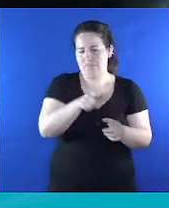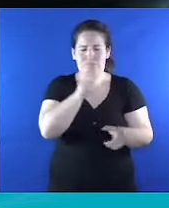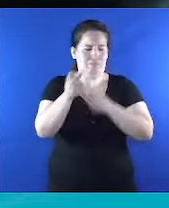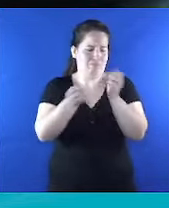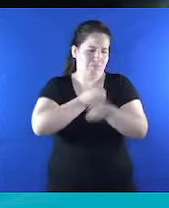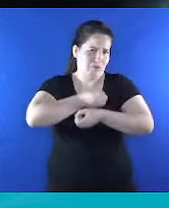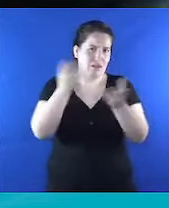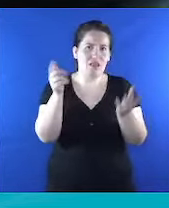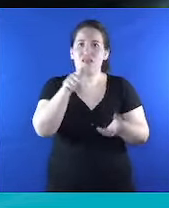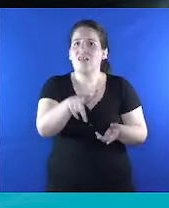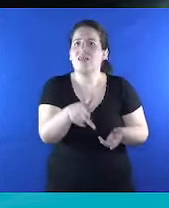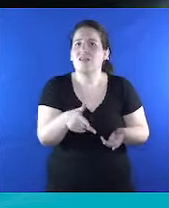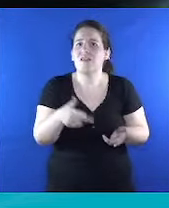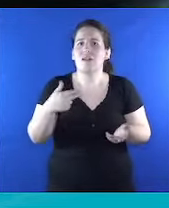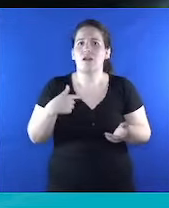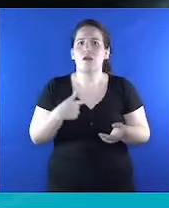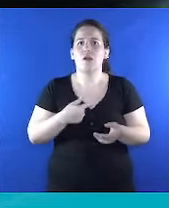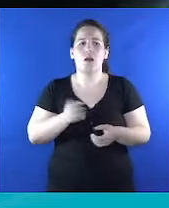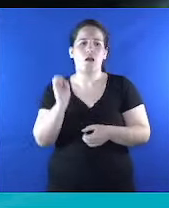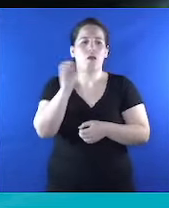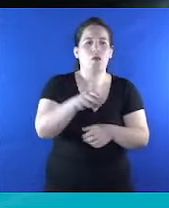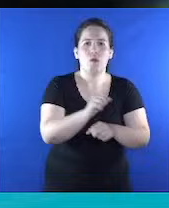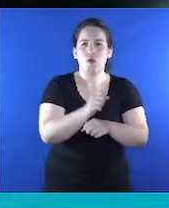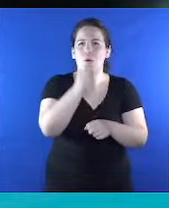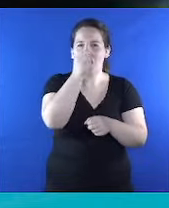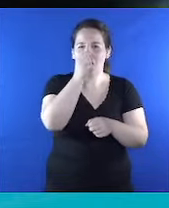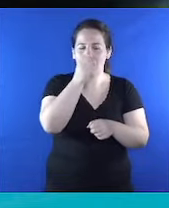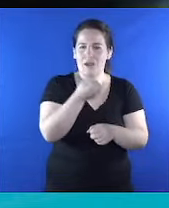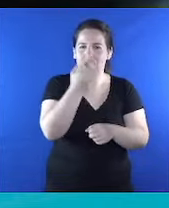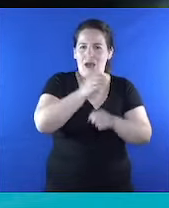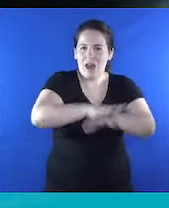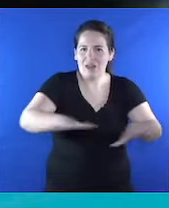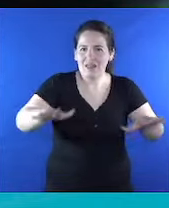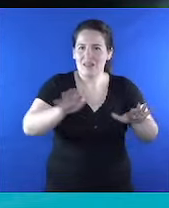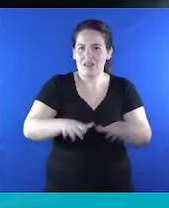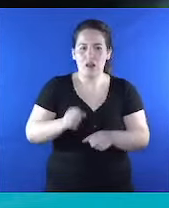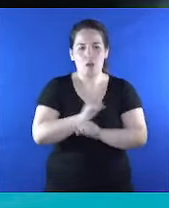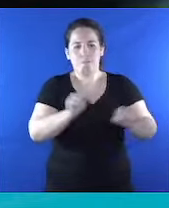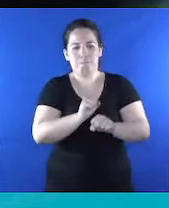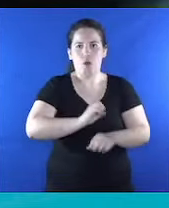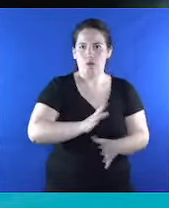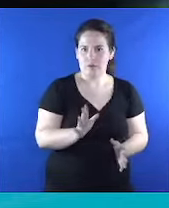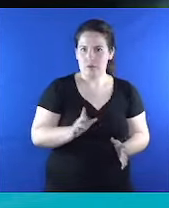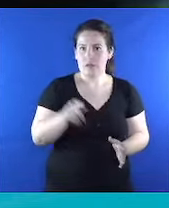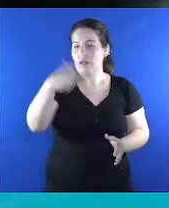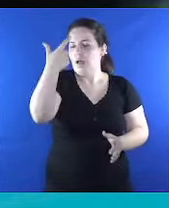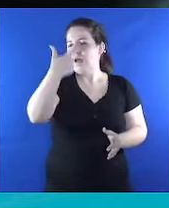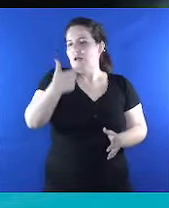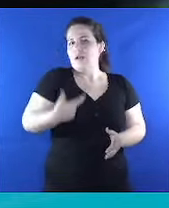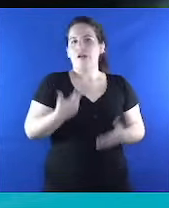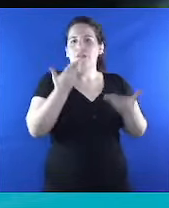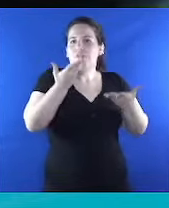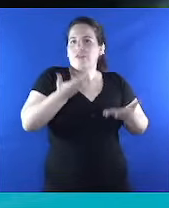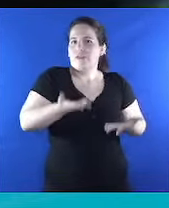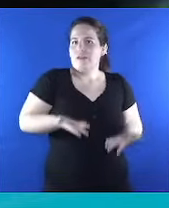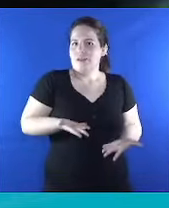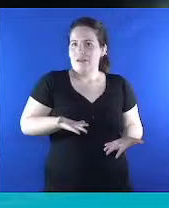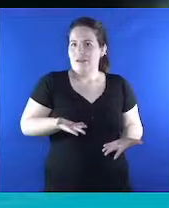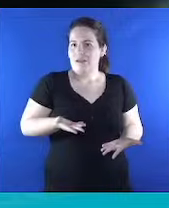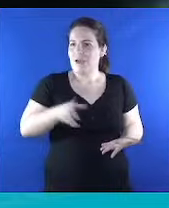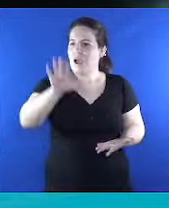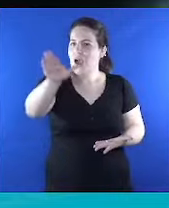dijo que era una pone bomba en Jardines de Infante y sin embargo es tan digna esa persona que le agarró de